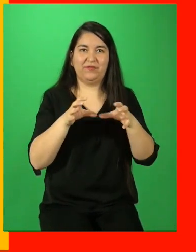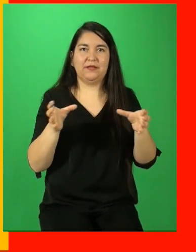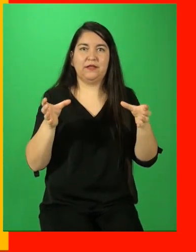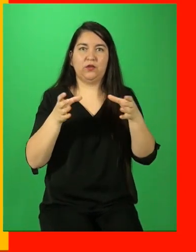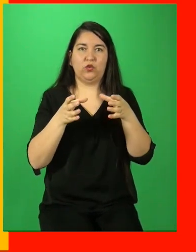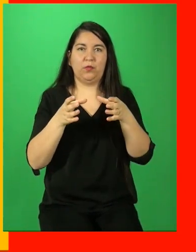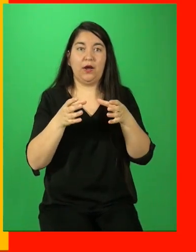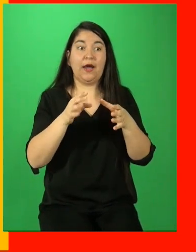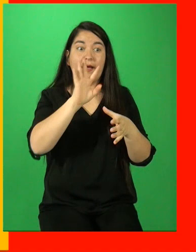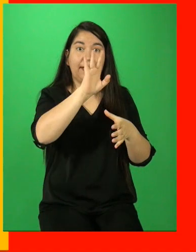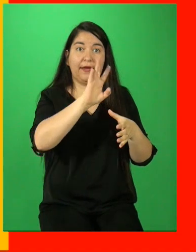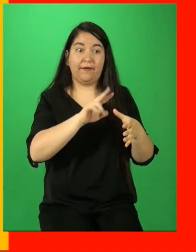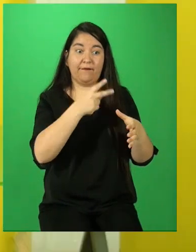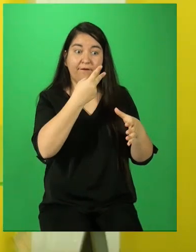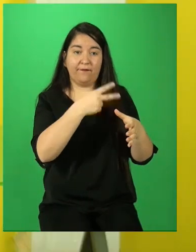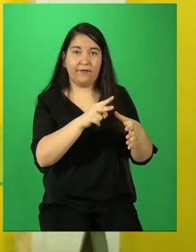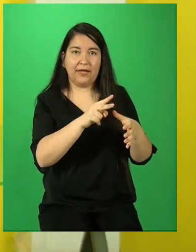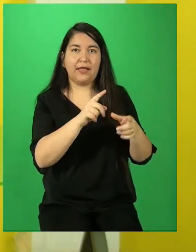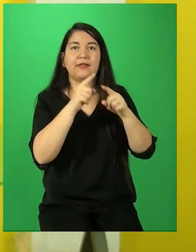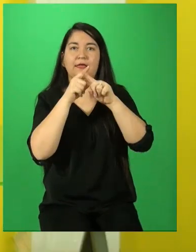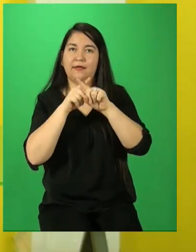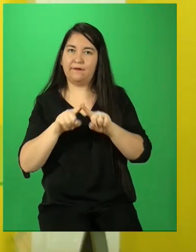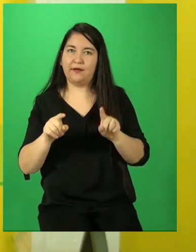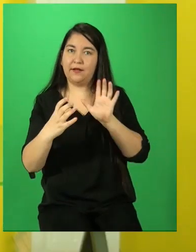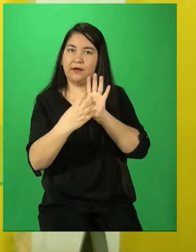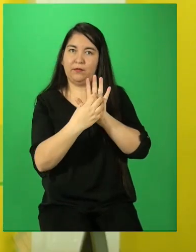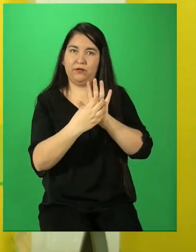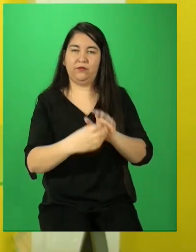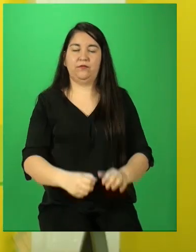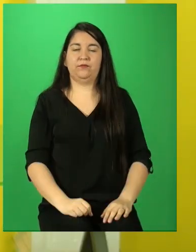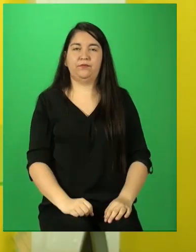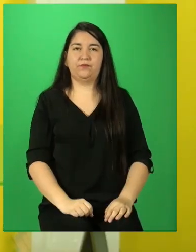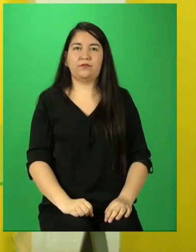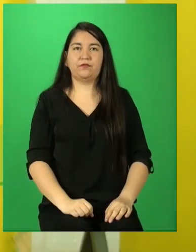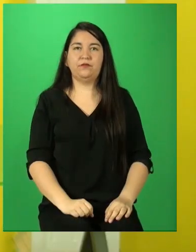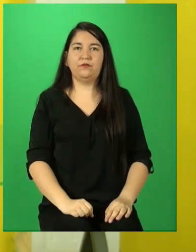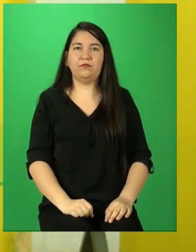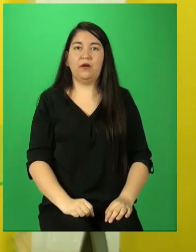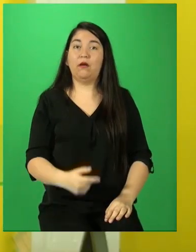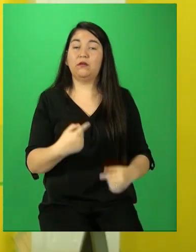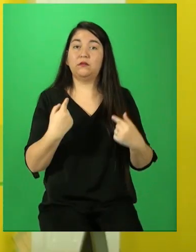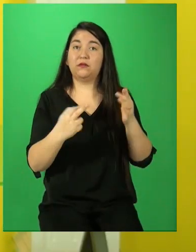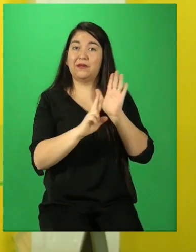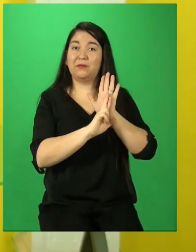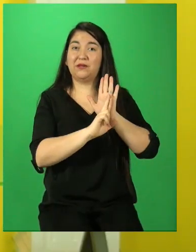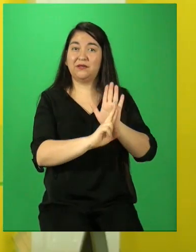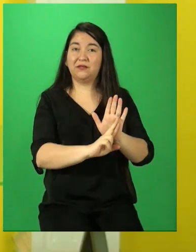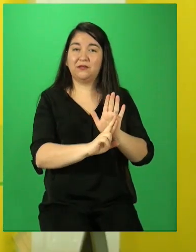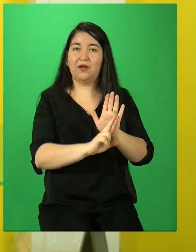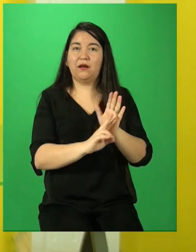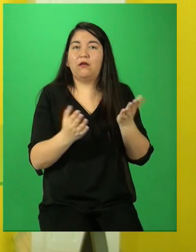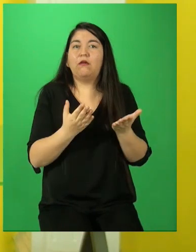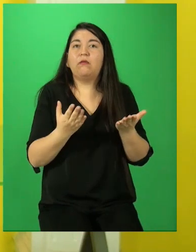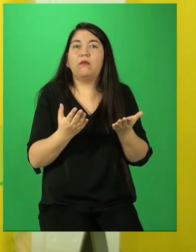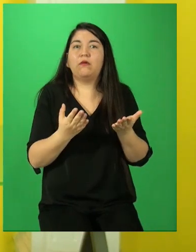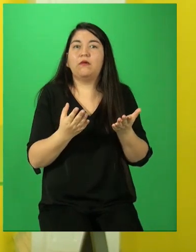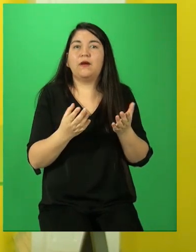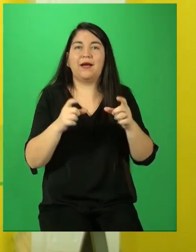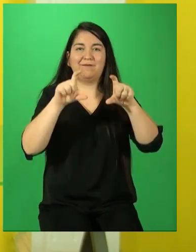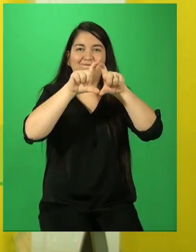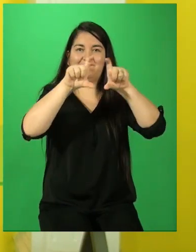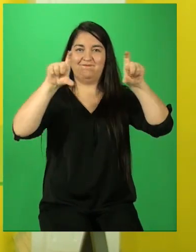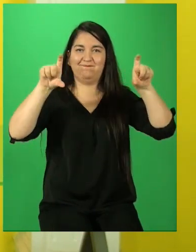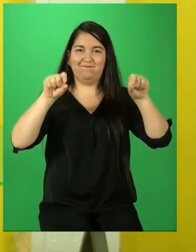y propiedades diferentes. Nosotros vamos a representar los compuestos mediante una